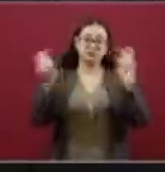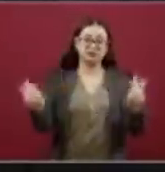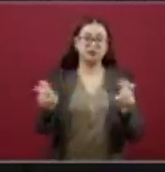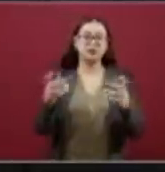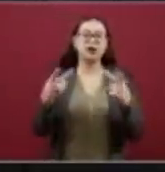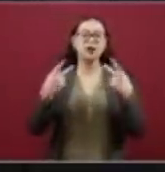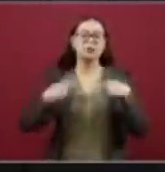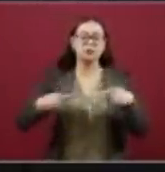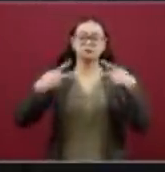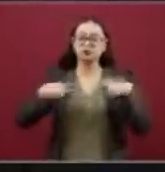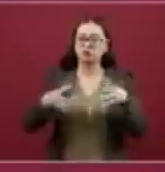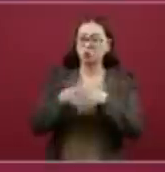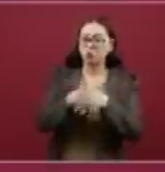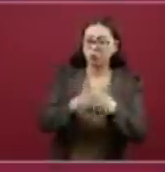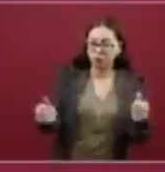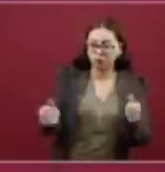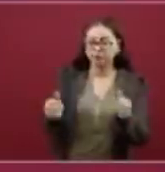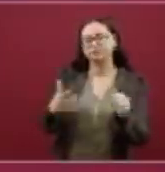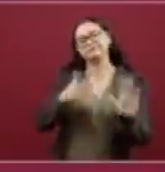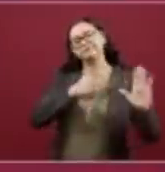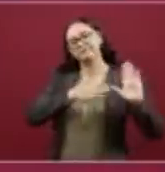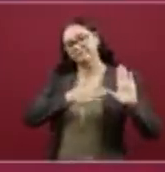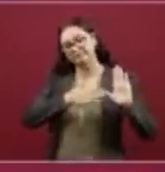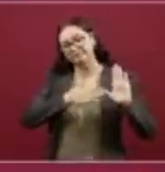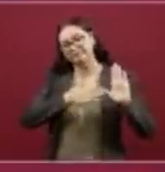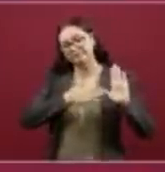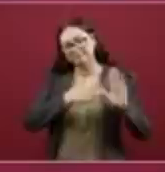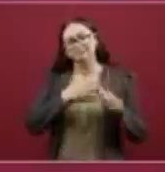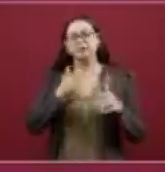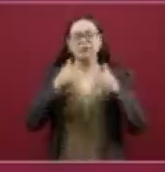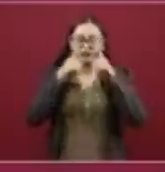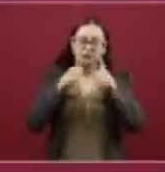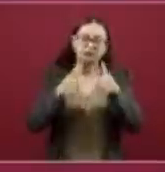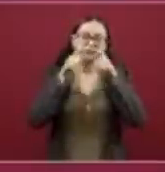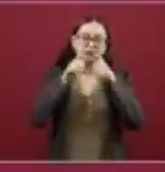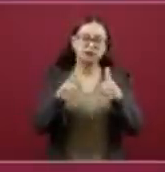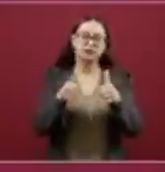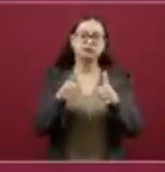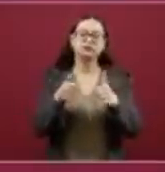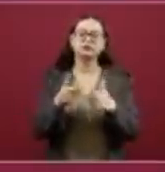los desaparecidos. Ya